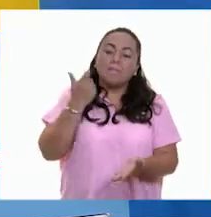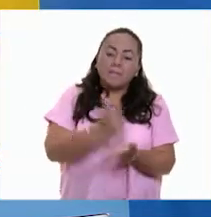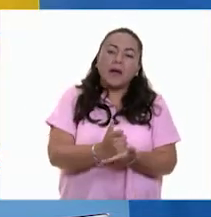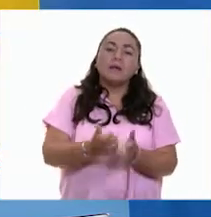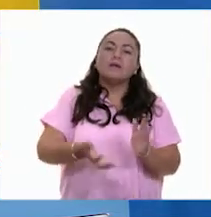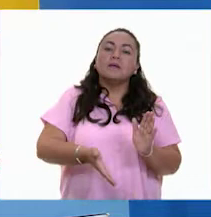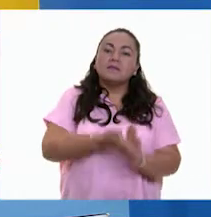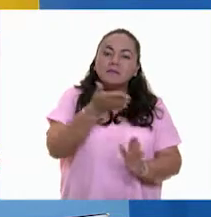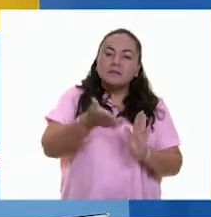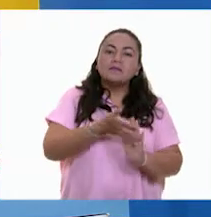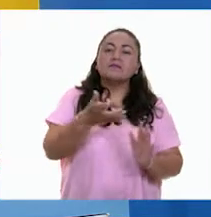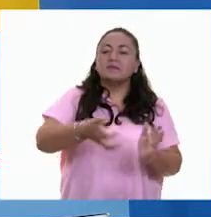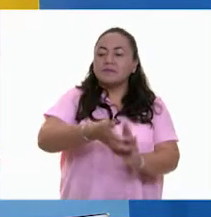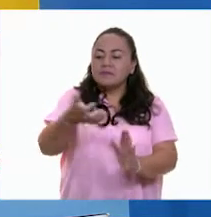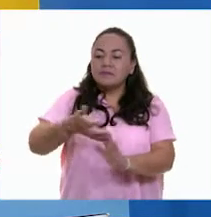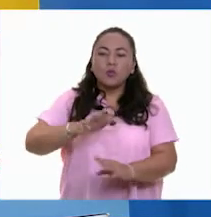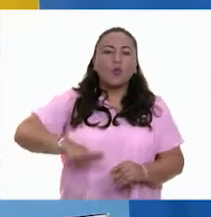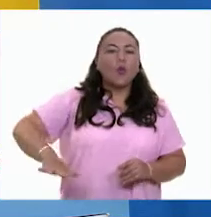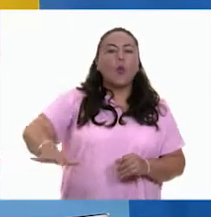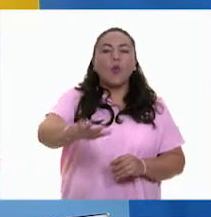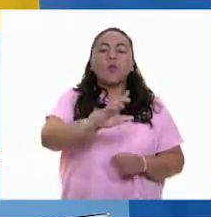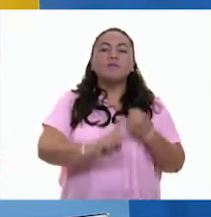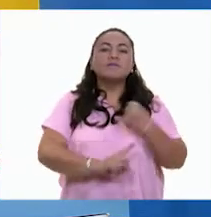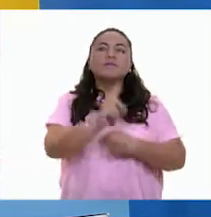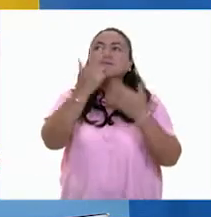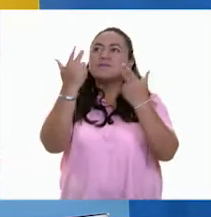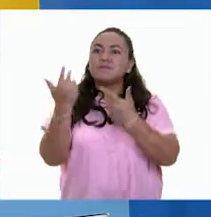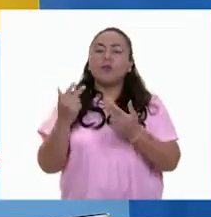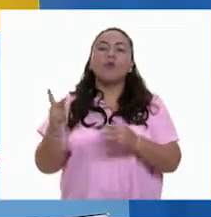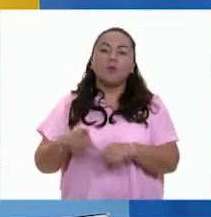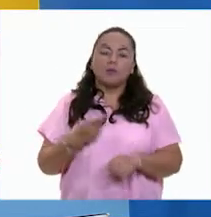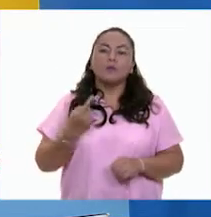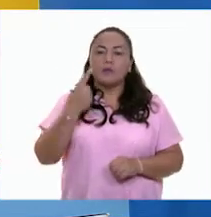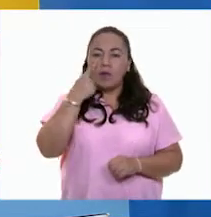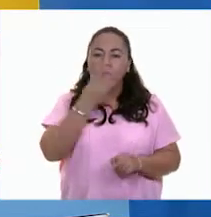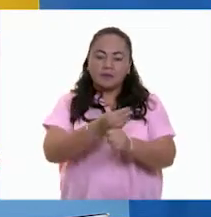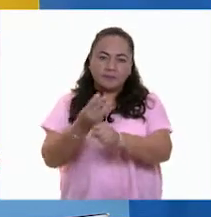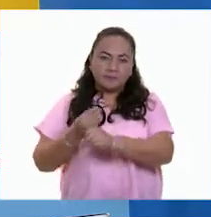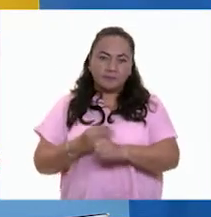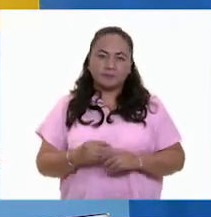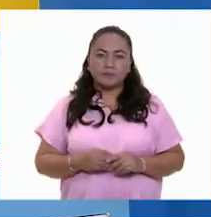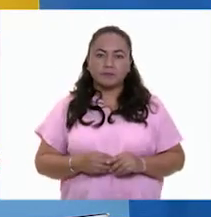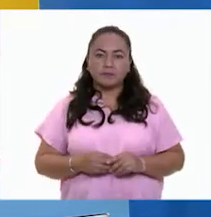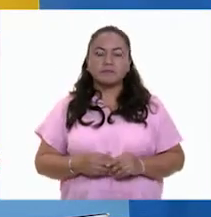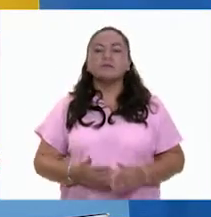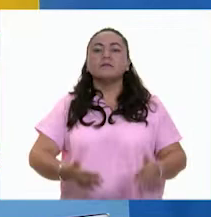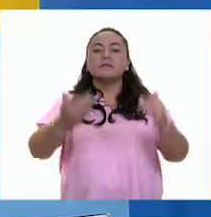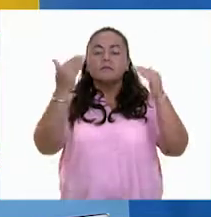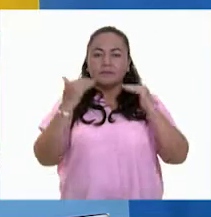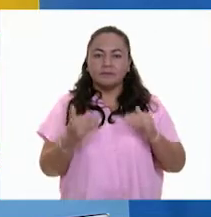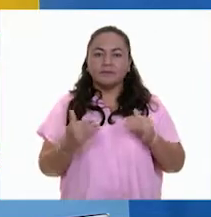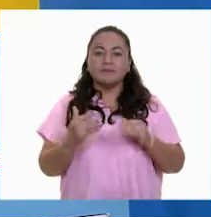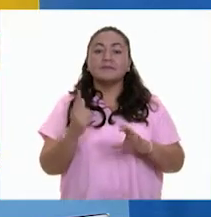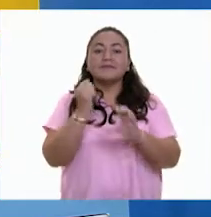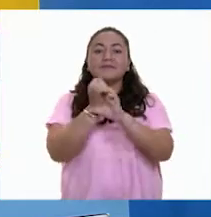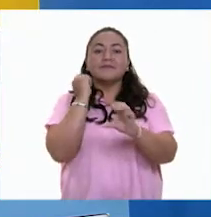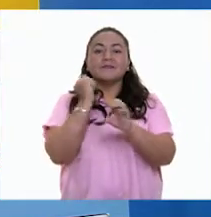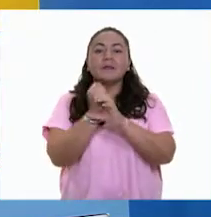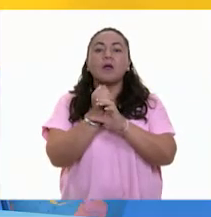por este tipo de afectaciones. La siguiente es interrupción del